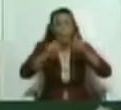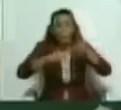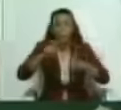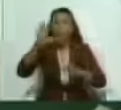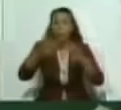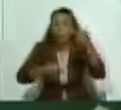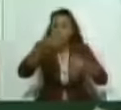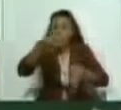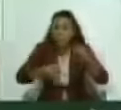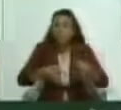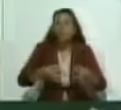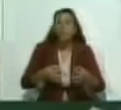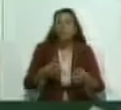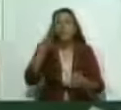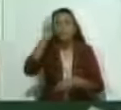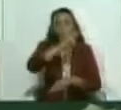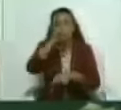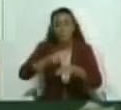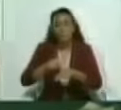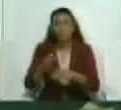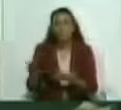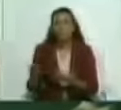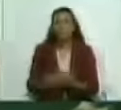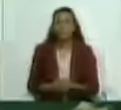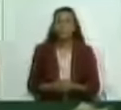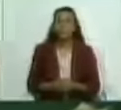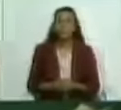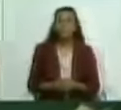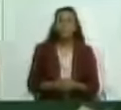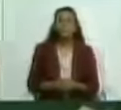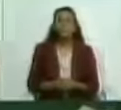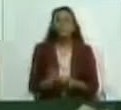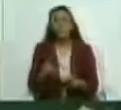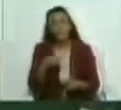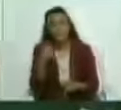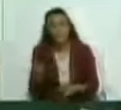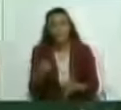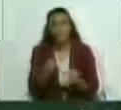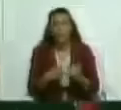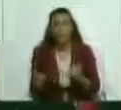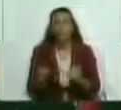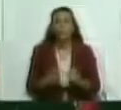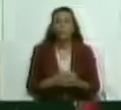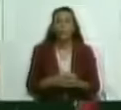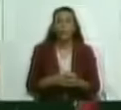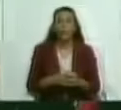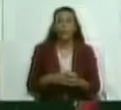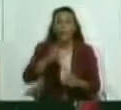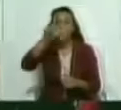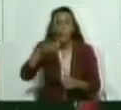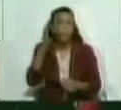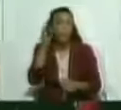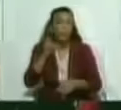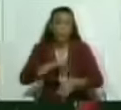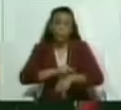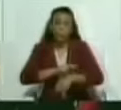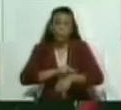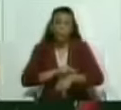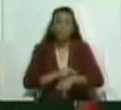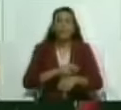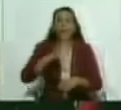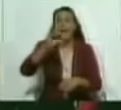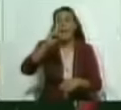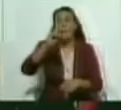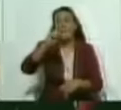jurídico del Consejo Nacional Electoral, la ciudadana doctora